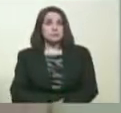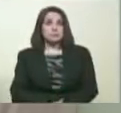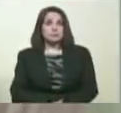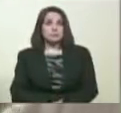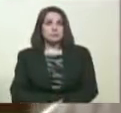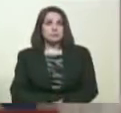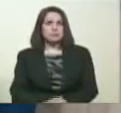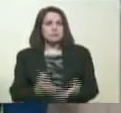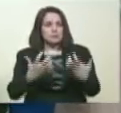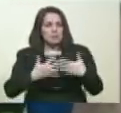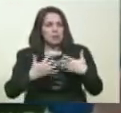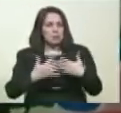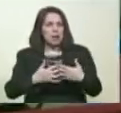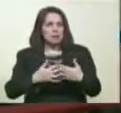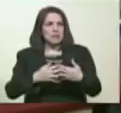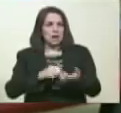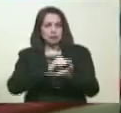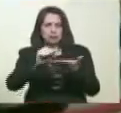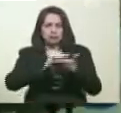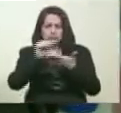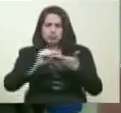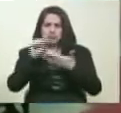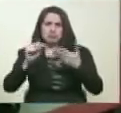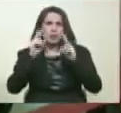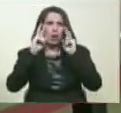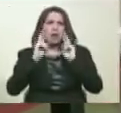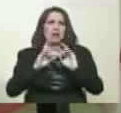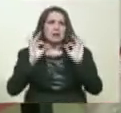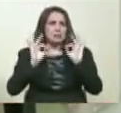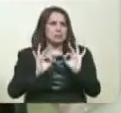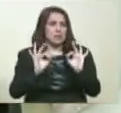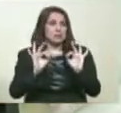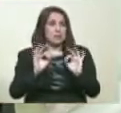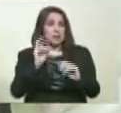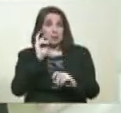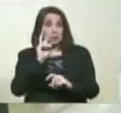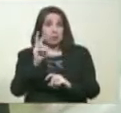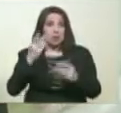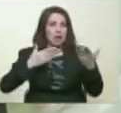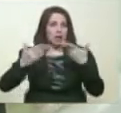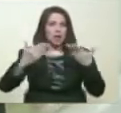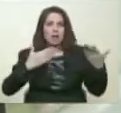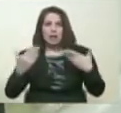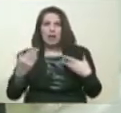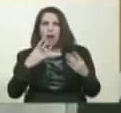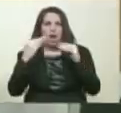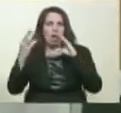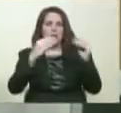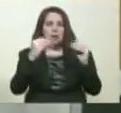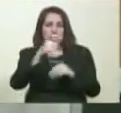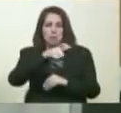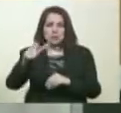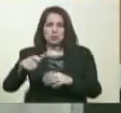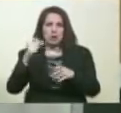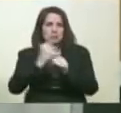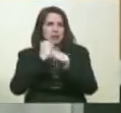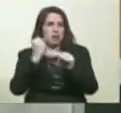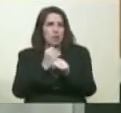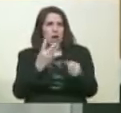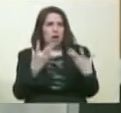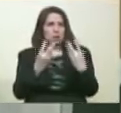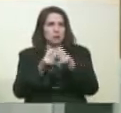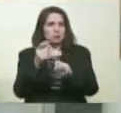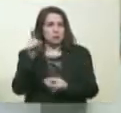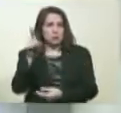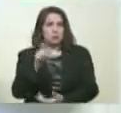de productos de limpieza. Productos de limpieza, bueno. Sí, porque si quiere vamos a interactuar con el dueño. Muy importante todo lo que ustedes producen.